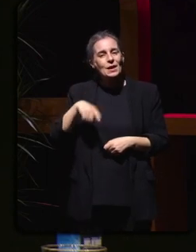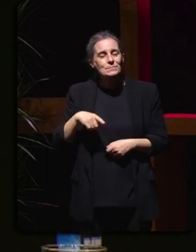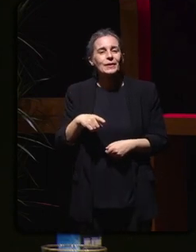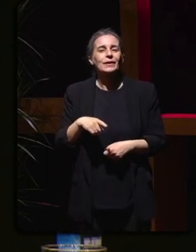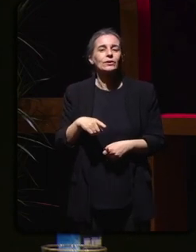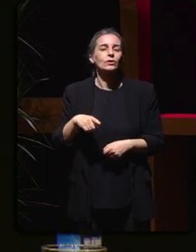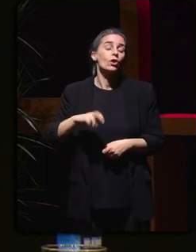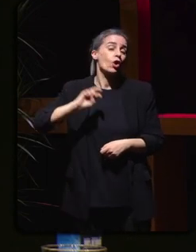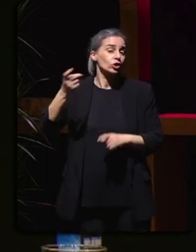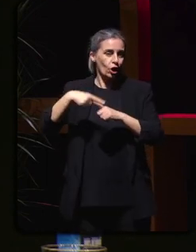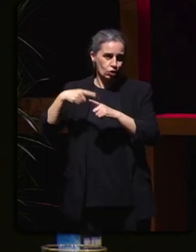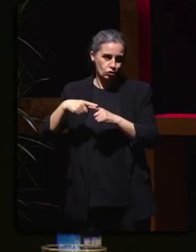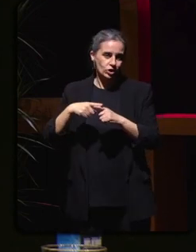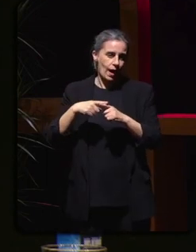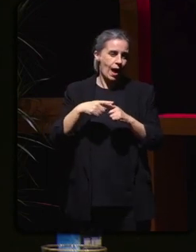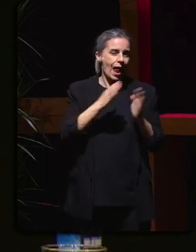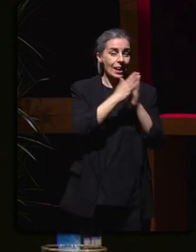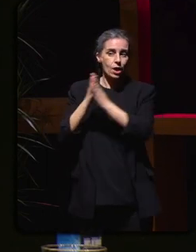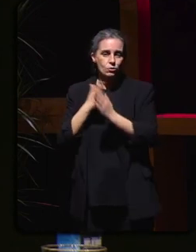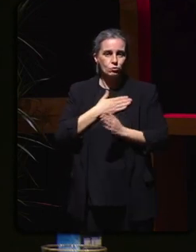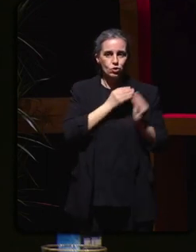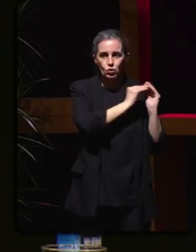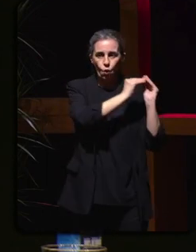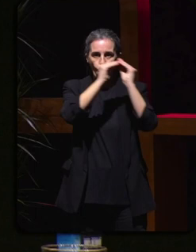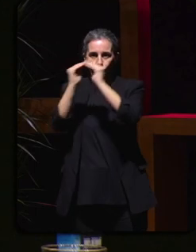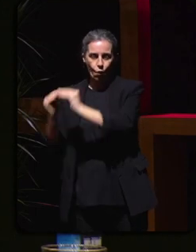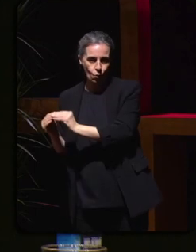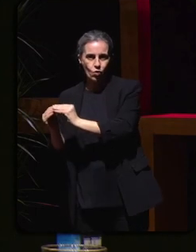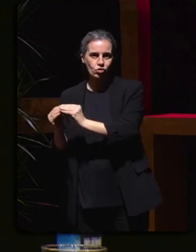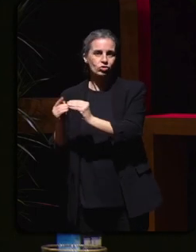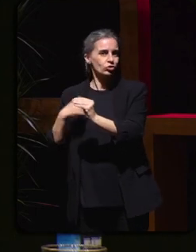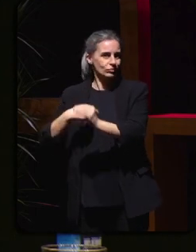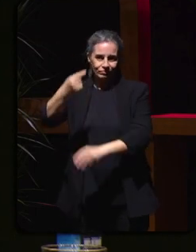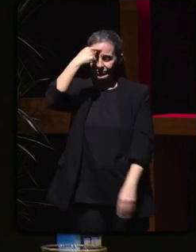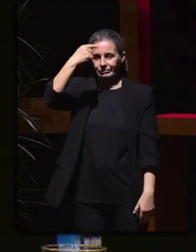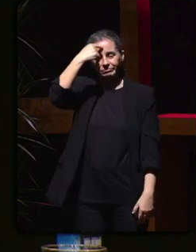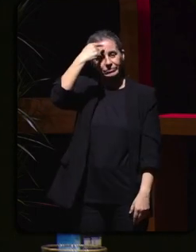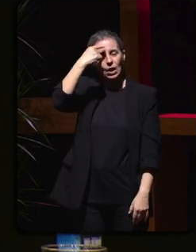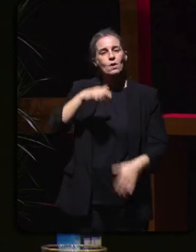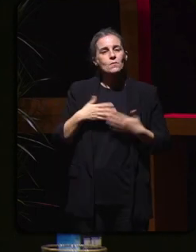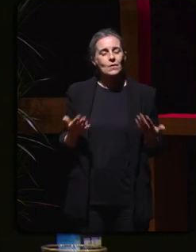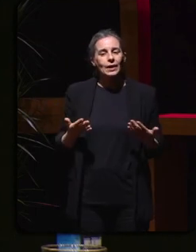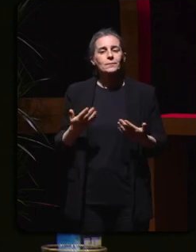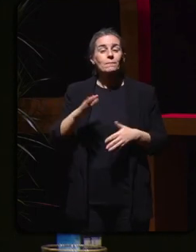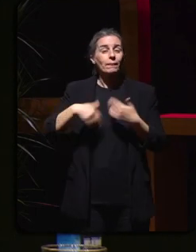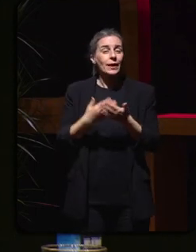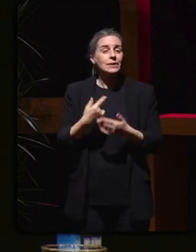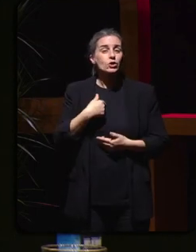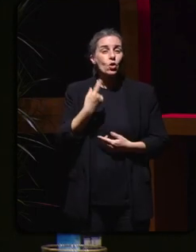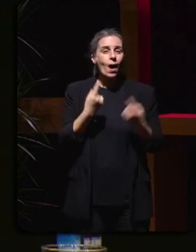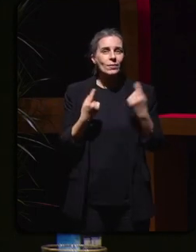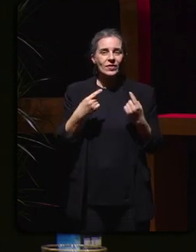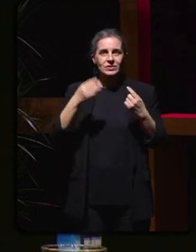común en mi libro que algo que está todo el rato en mi cabeza Y es que yo incluso pienso con